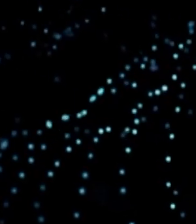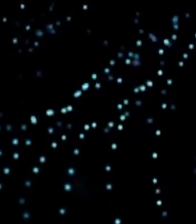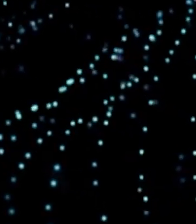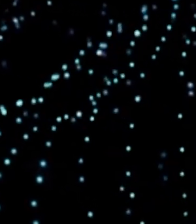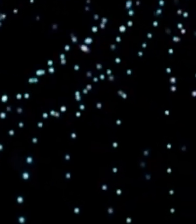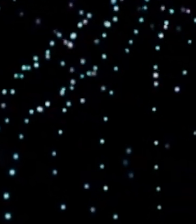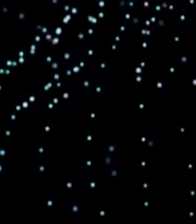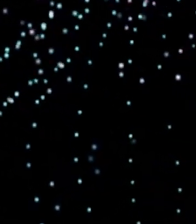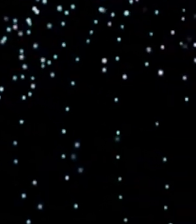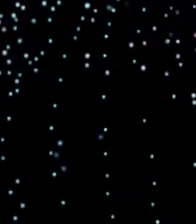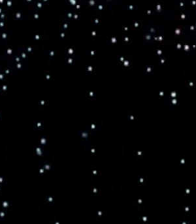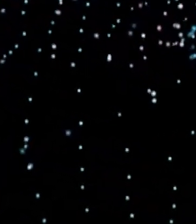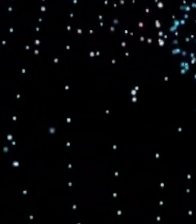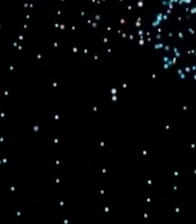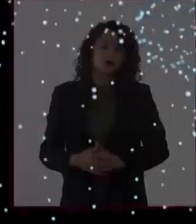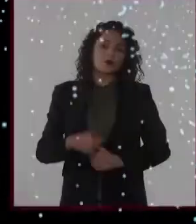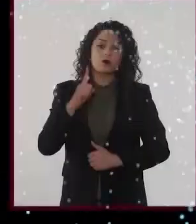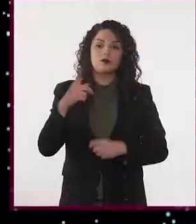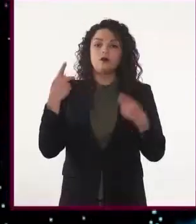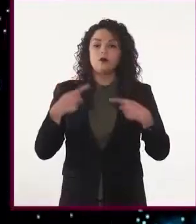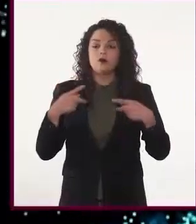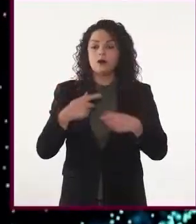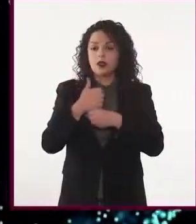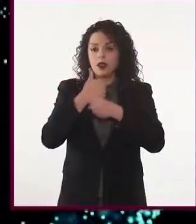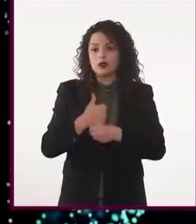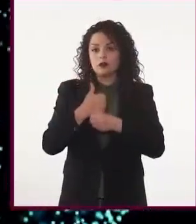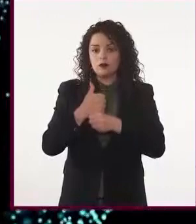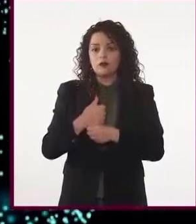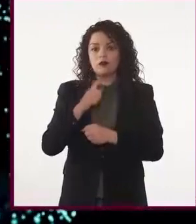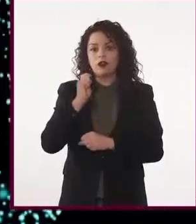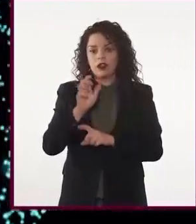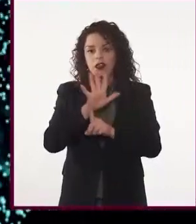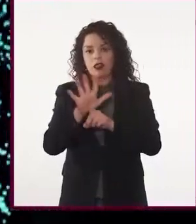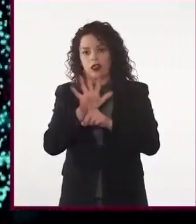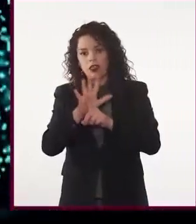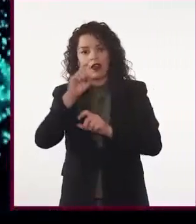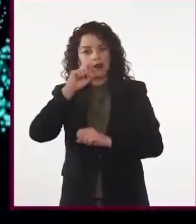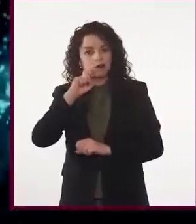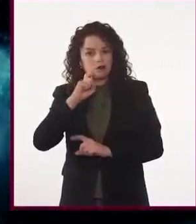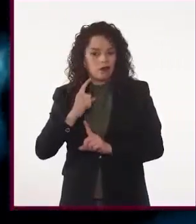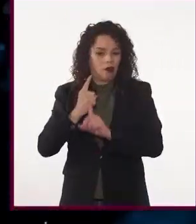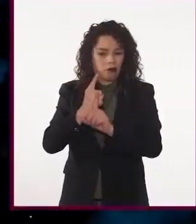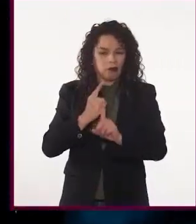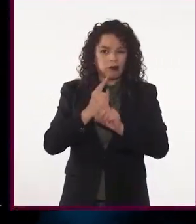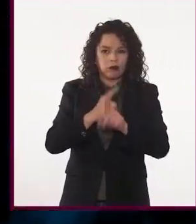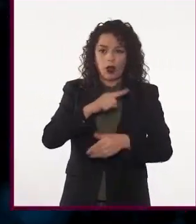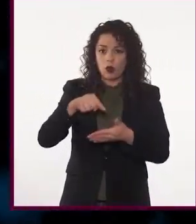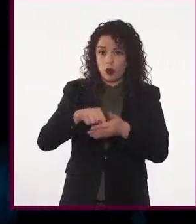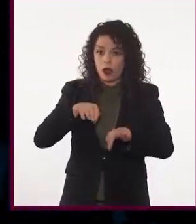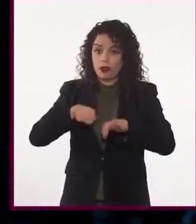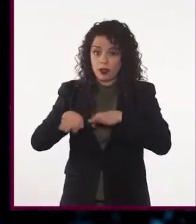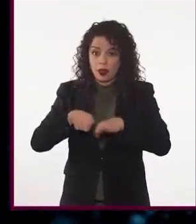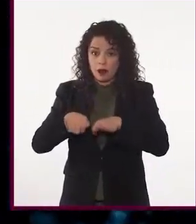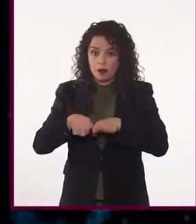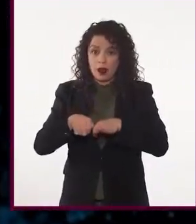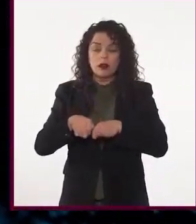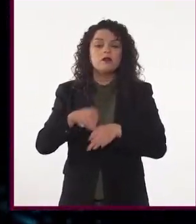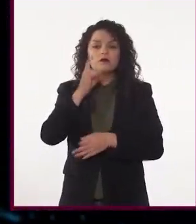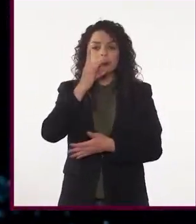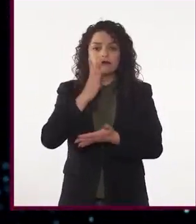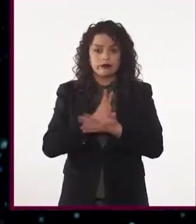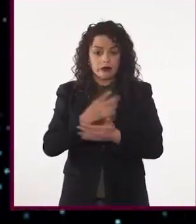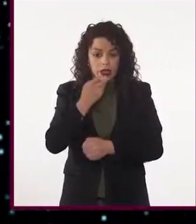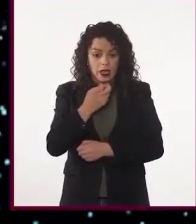Las consecuencias que tiene el que una persona sufra hostigamiento sexual en su centro de trabajo no solamente afecta a